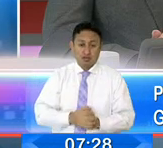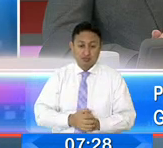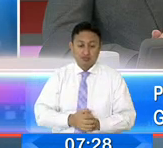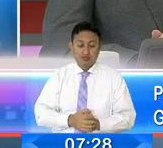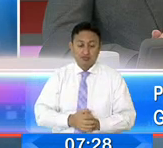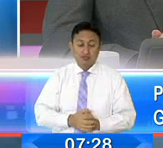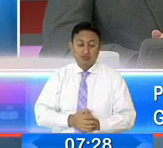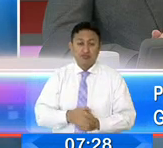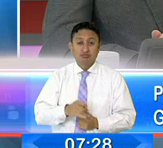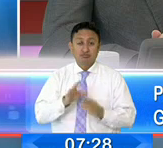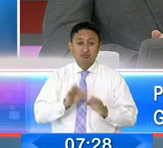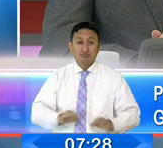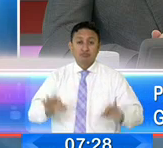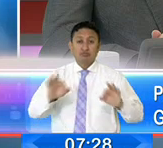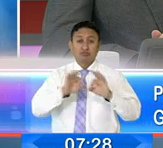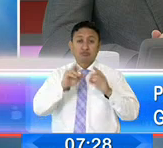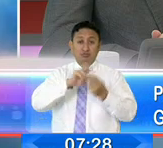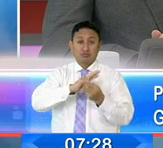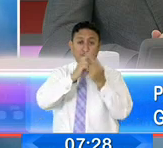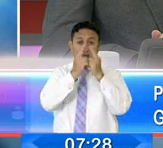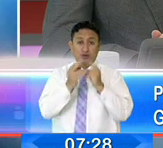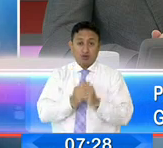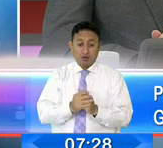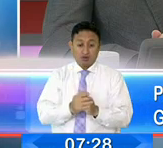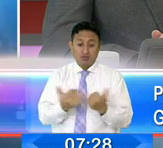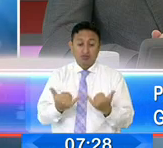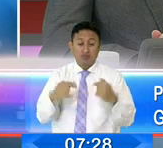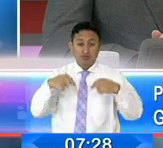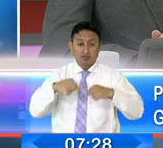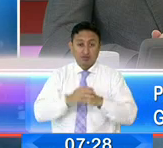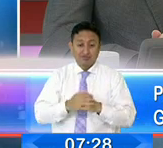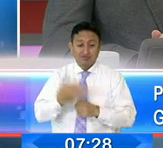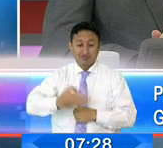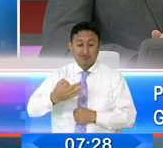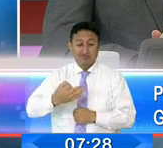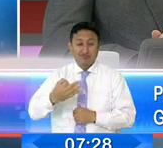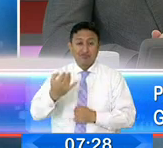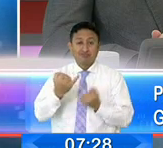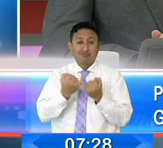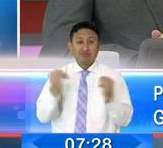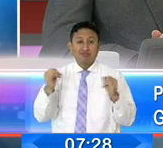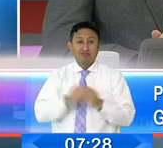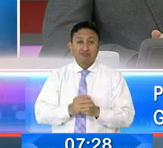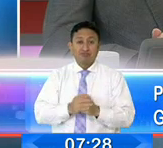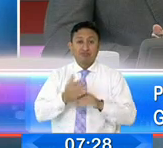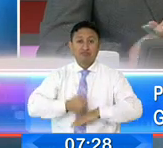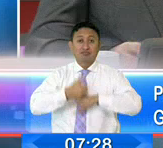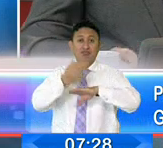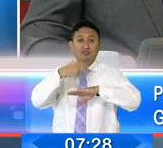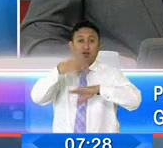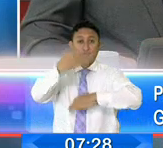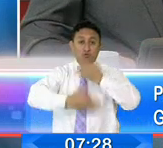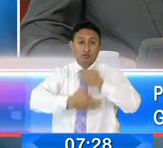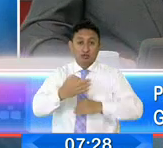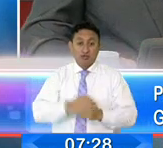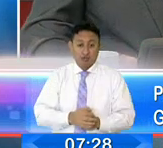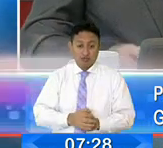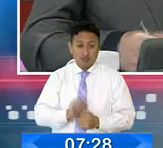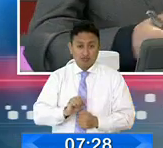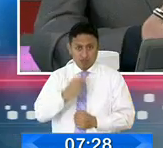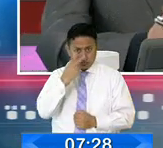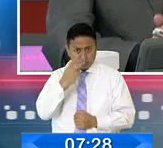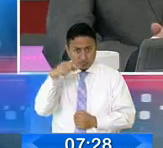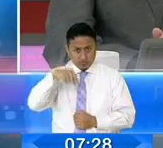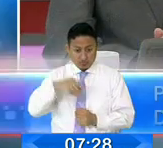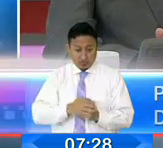parte medular de esta reforma, Roberto, es precisamente garantizar la independencia de la Corte Nacional de Justicia. Hemos visto cómo en